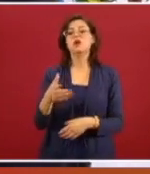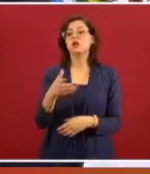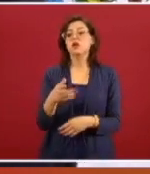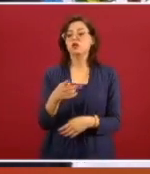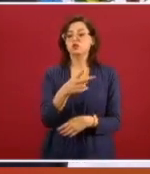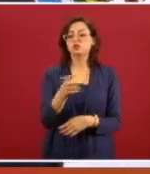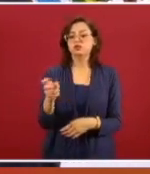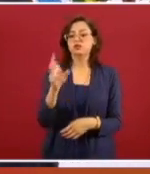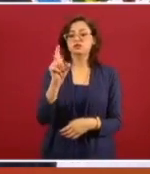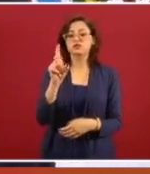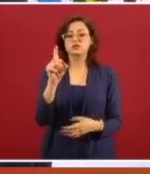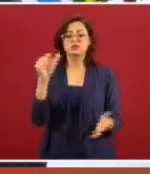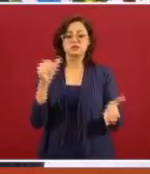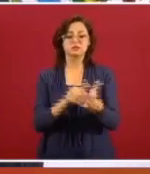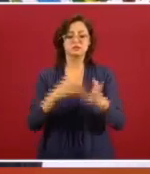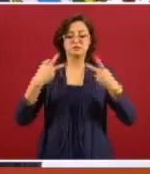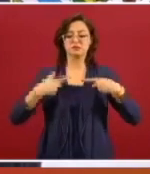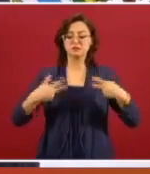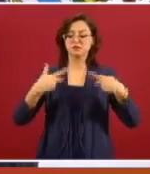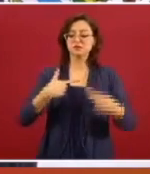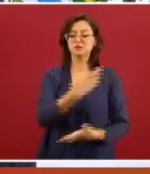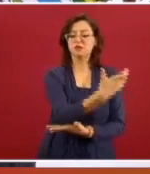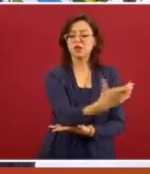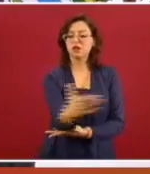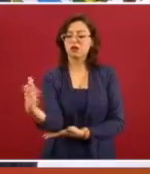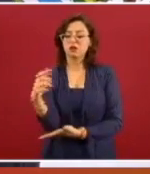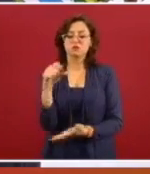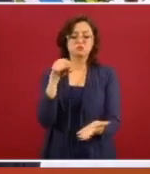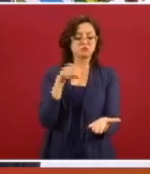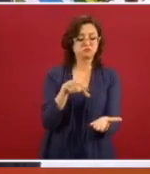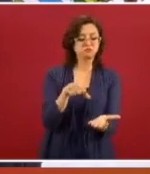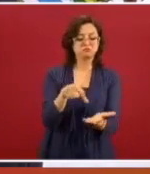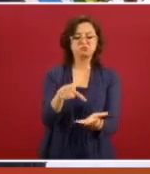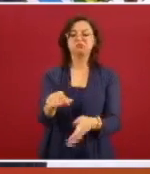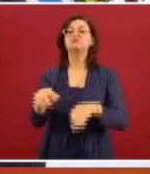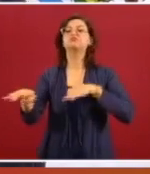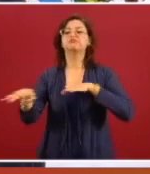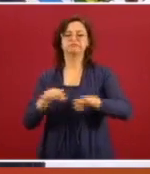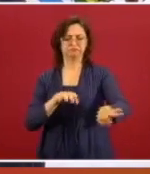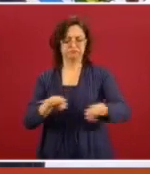230,000 sembradores cuentan con empleo permanente